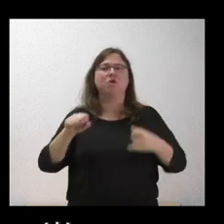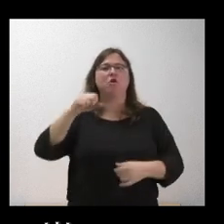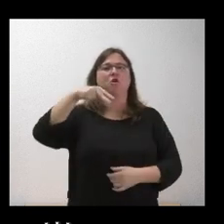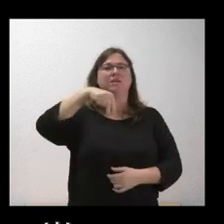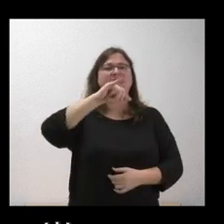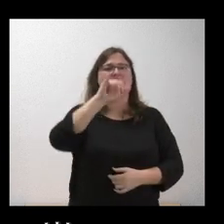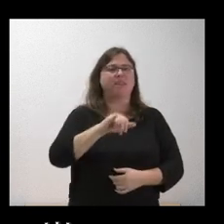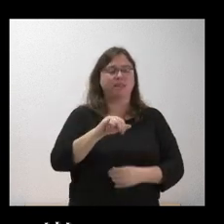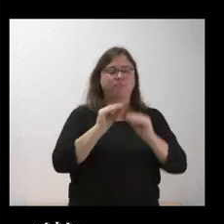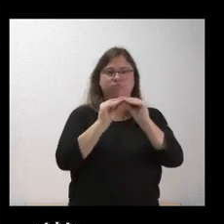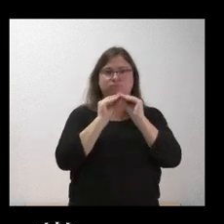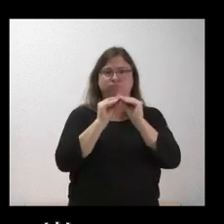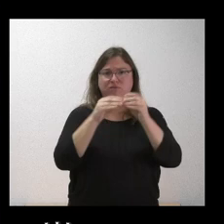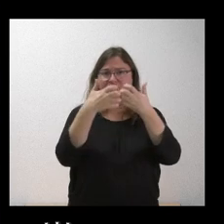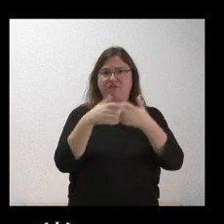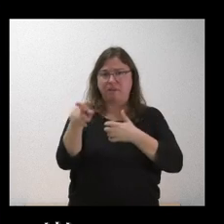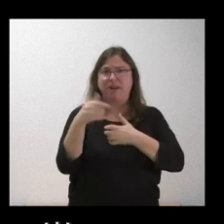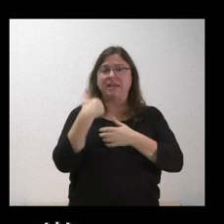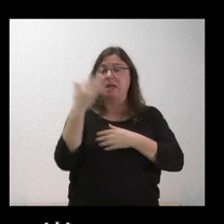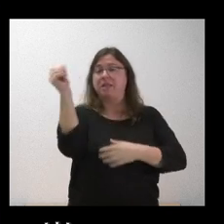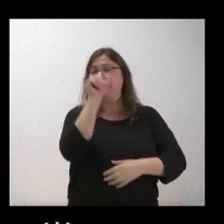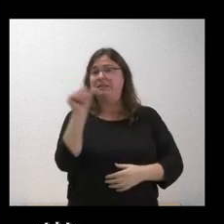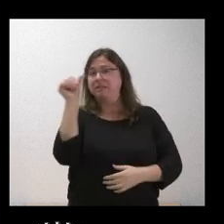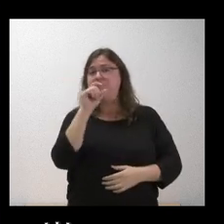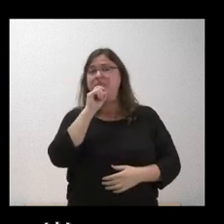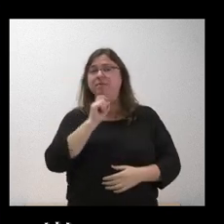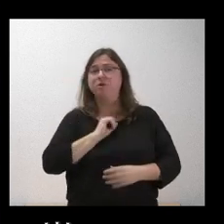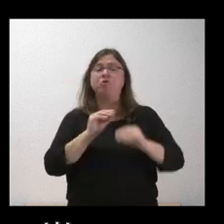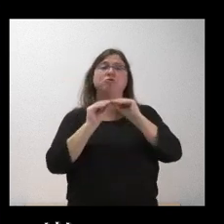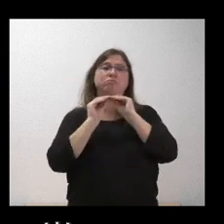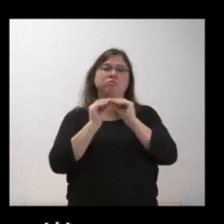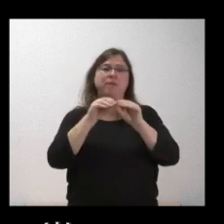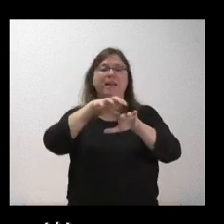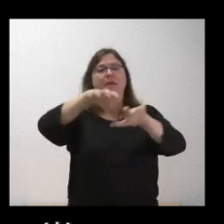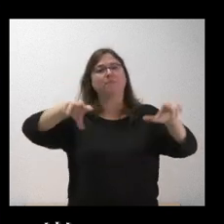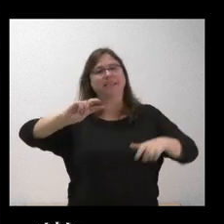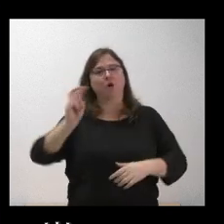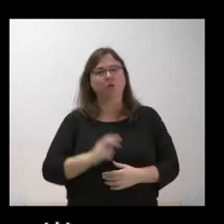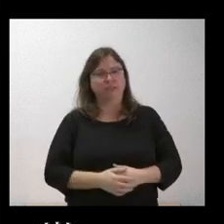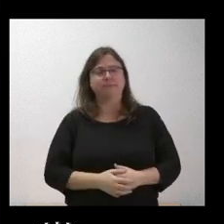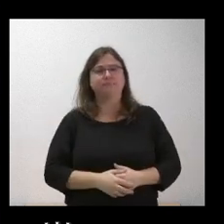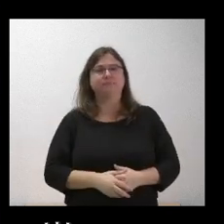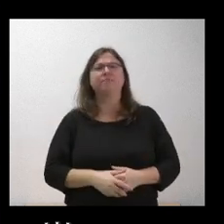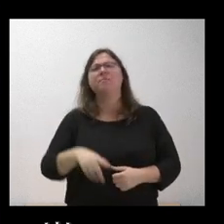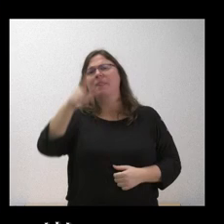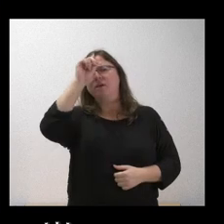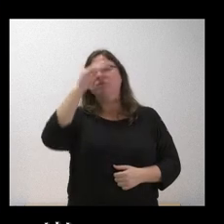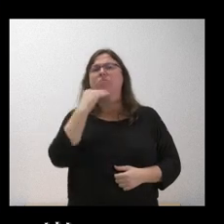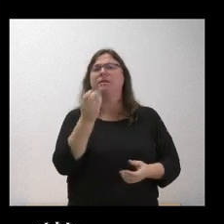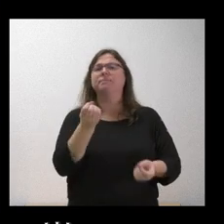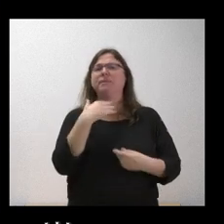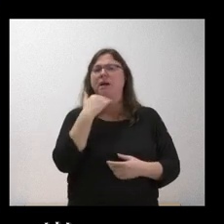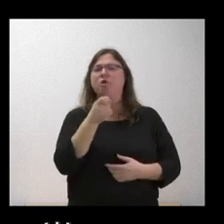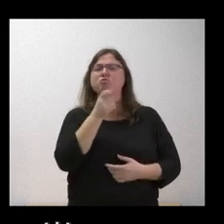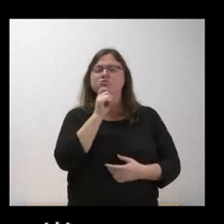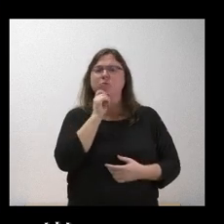construyendo su factoría allí y hace unas semanas comunicaron que iban a instalarse otras empresas eh No sé si nos puede contar cómo van los